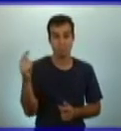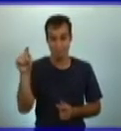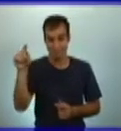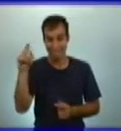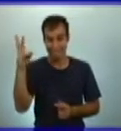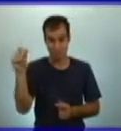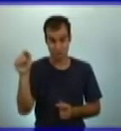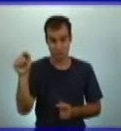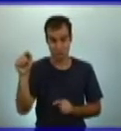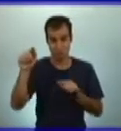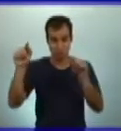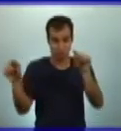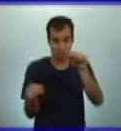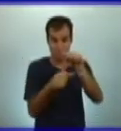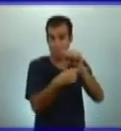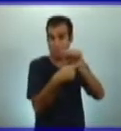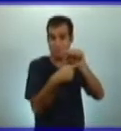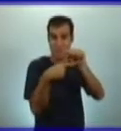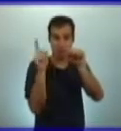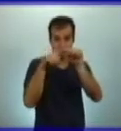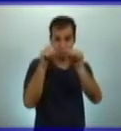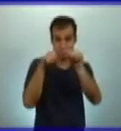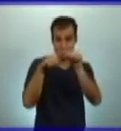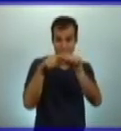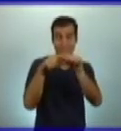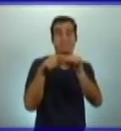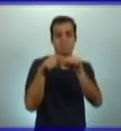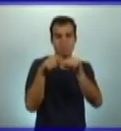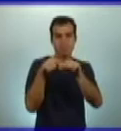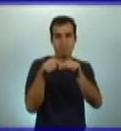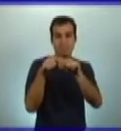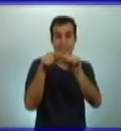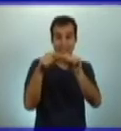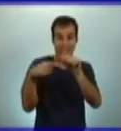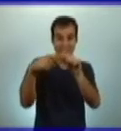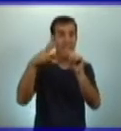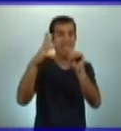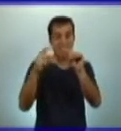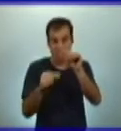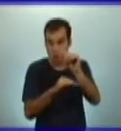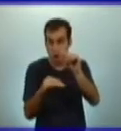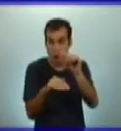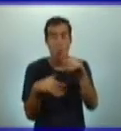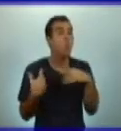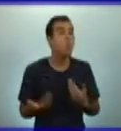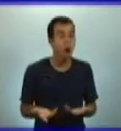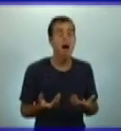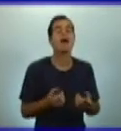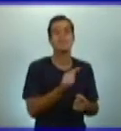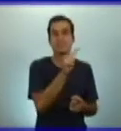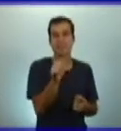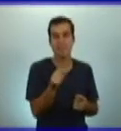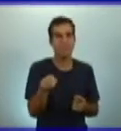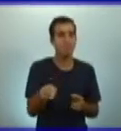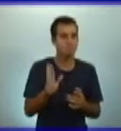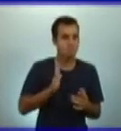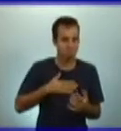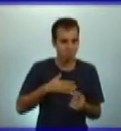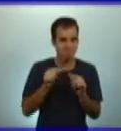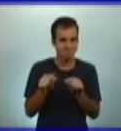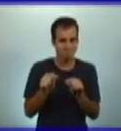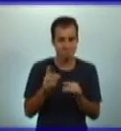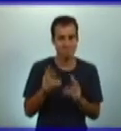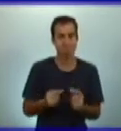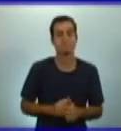36.547, hallamos la diferencia y es el valor de la Z. De igual manera, operamos en el inciso